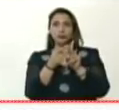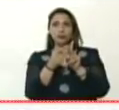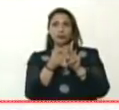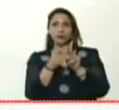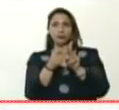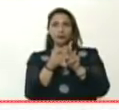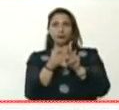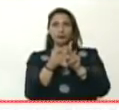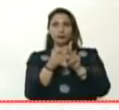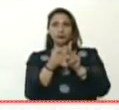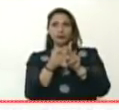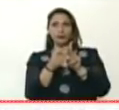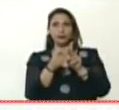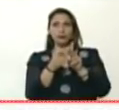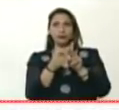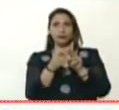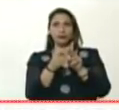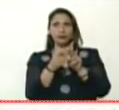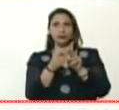¿él?